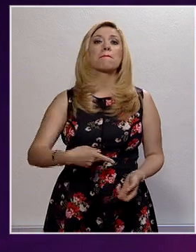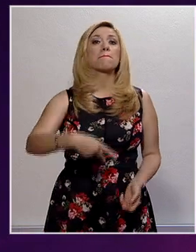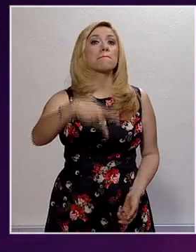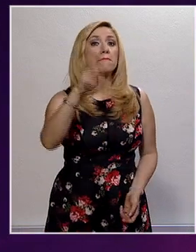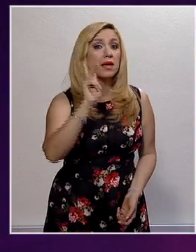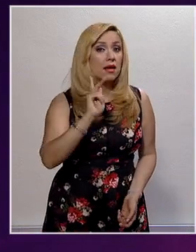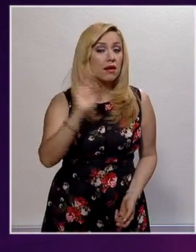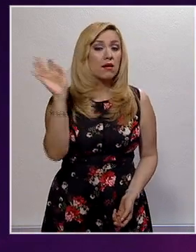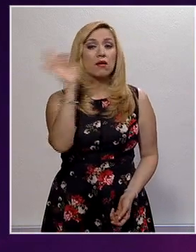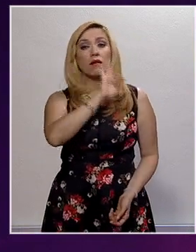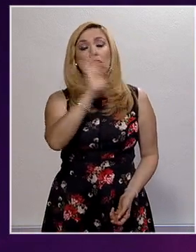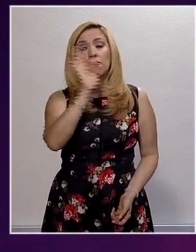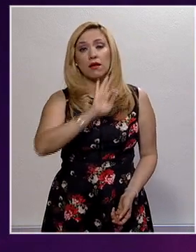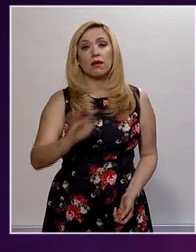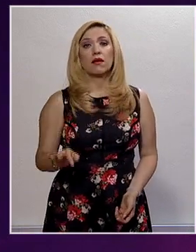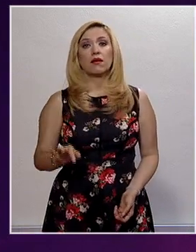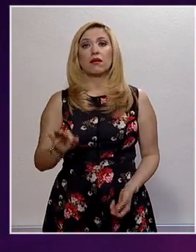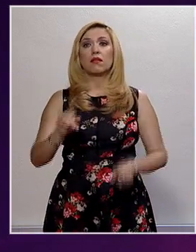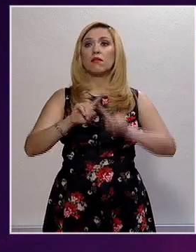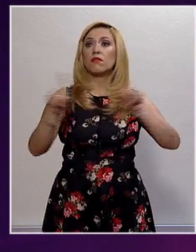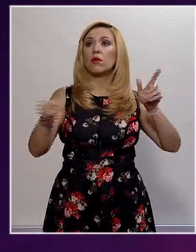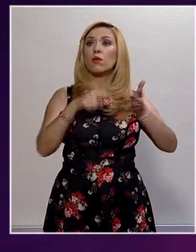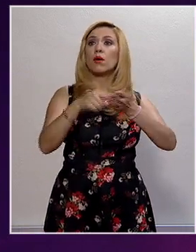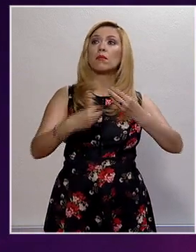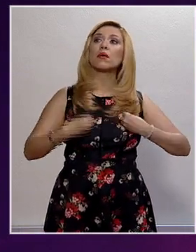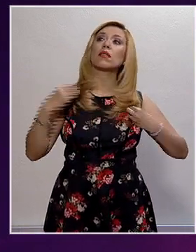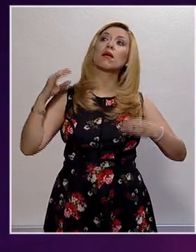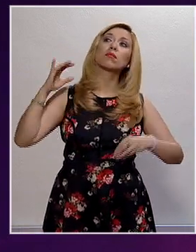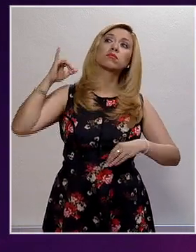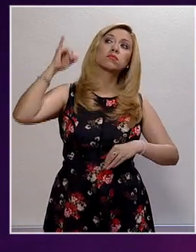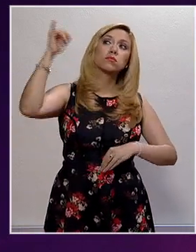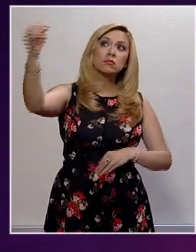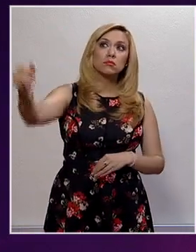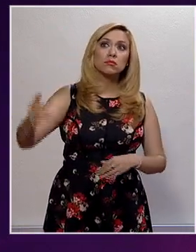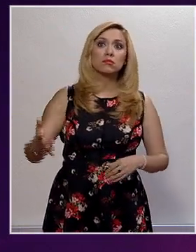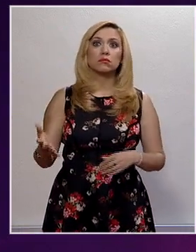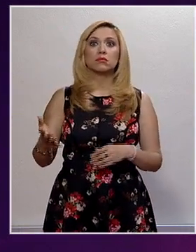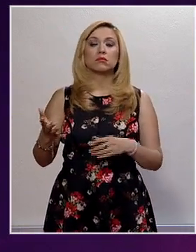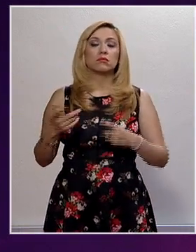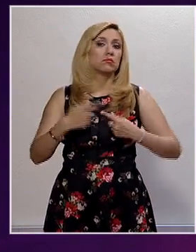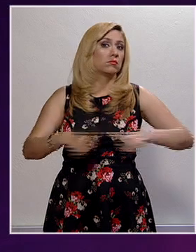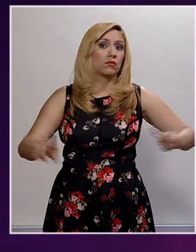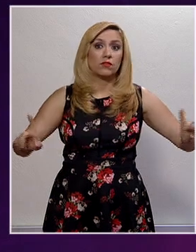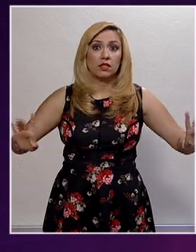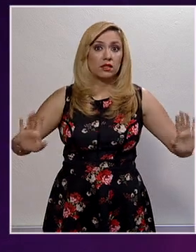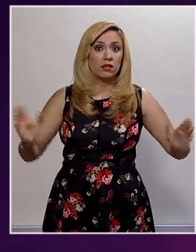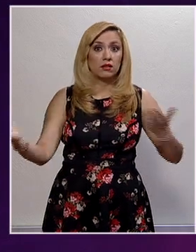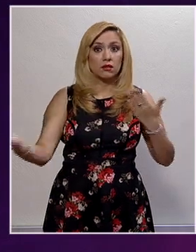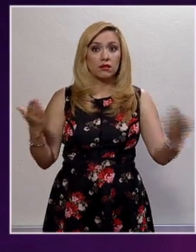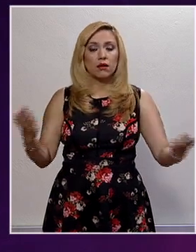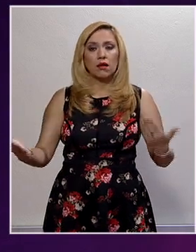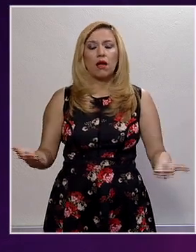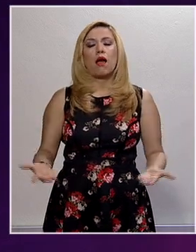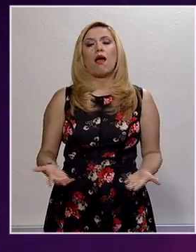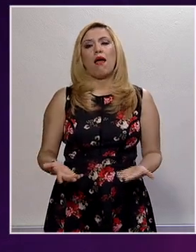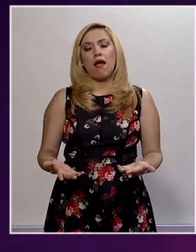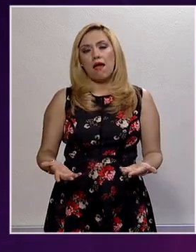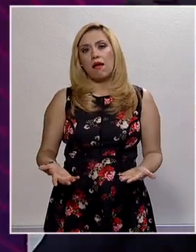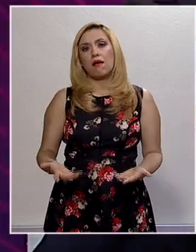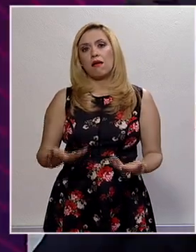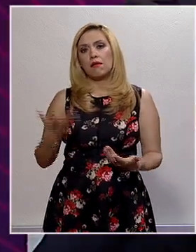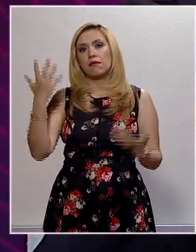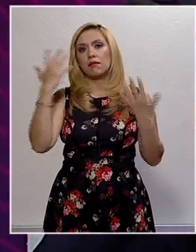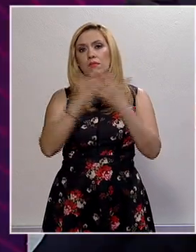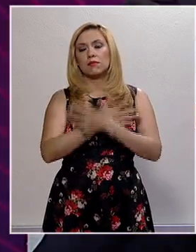Pero sí la interseccionalidad muestra impactos diferenciados, pero no solamente impactos,